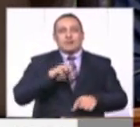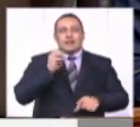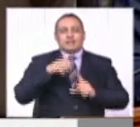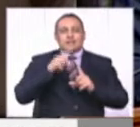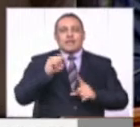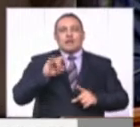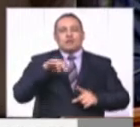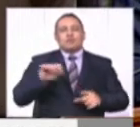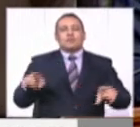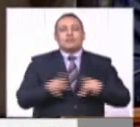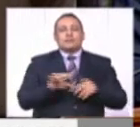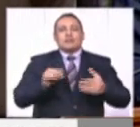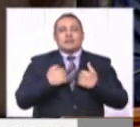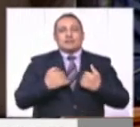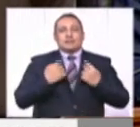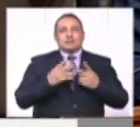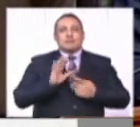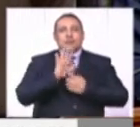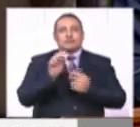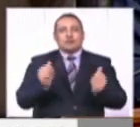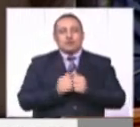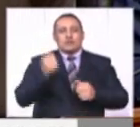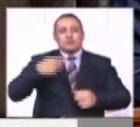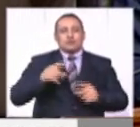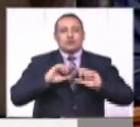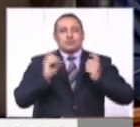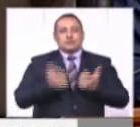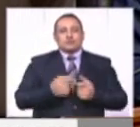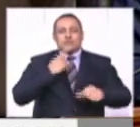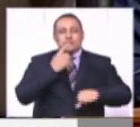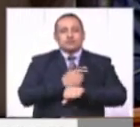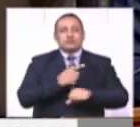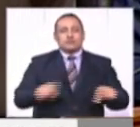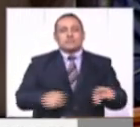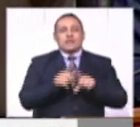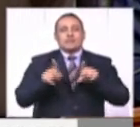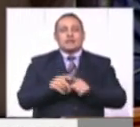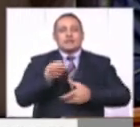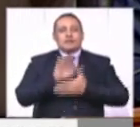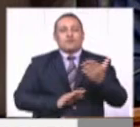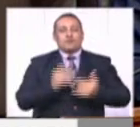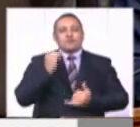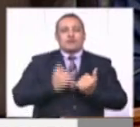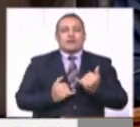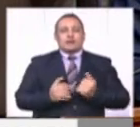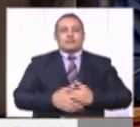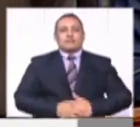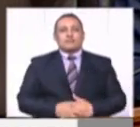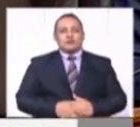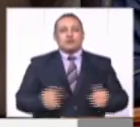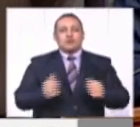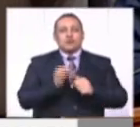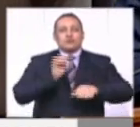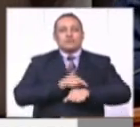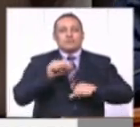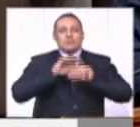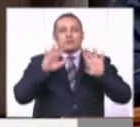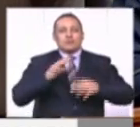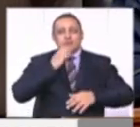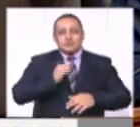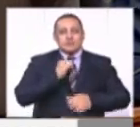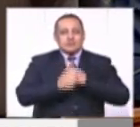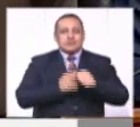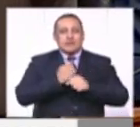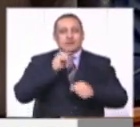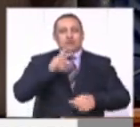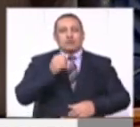moyano Delgado presentó a la subcomisión de acusaciones constitucionales el informe final con fecha 29 de diciembre del